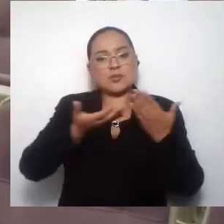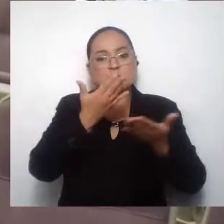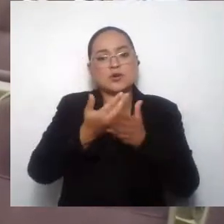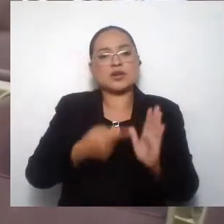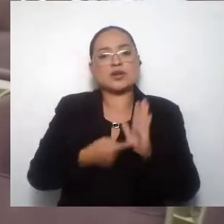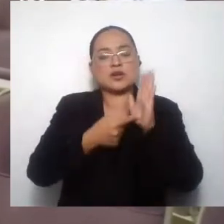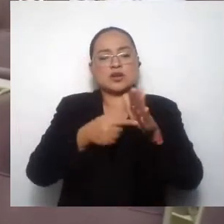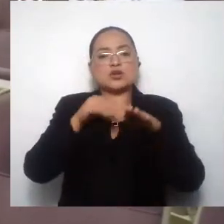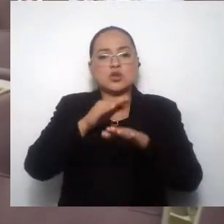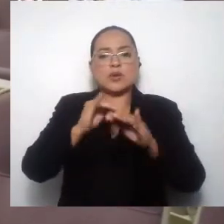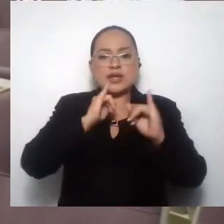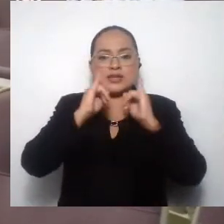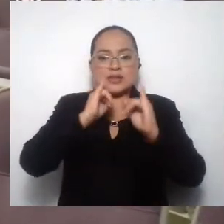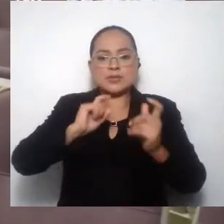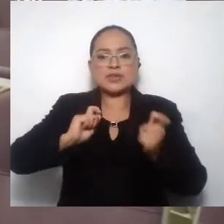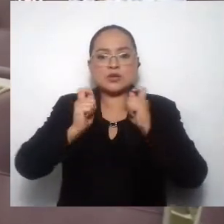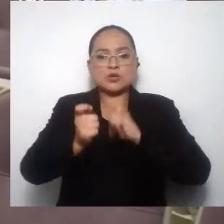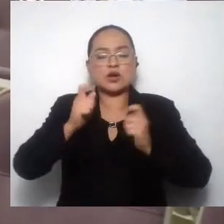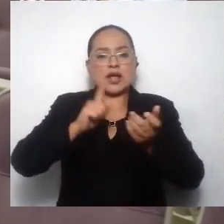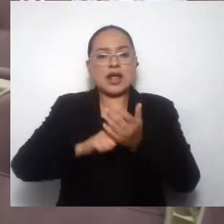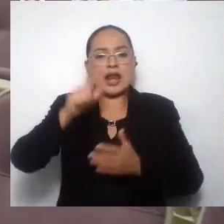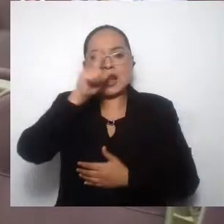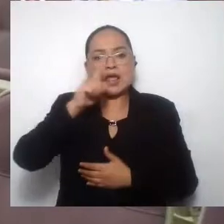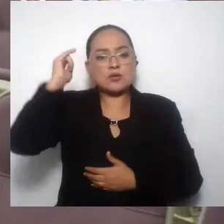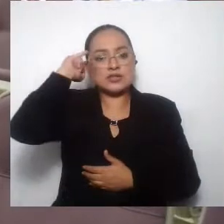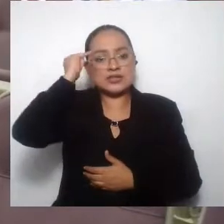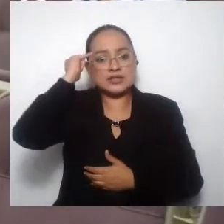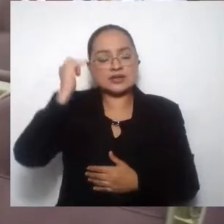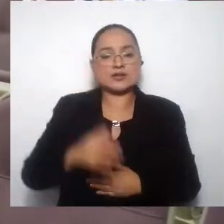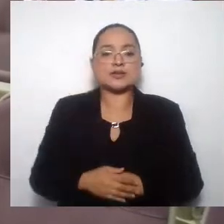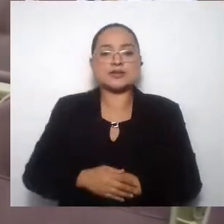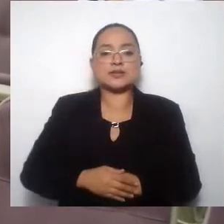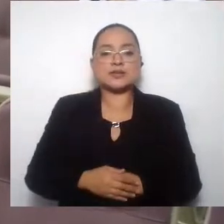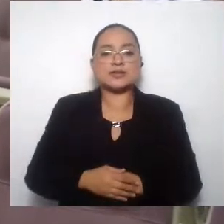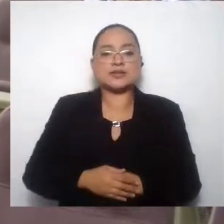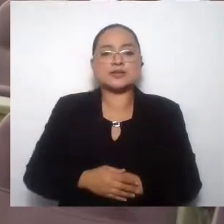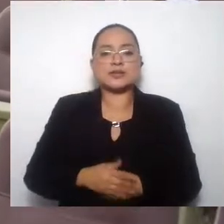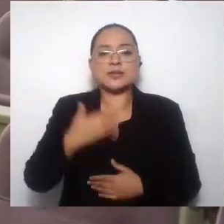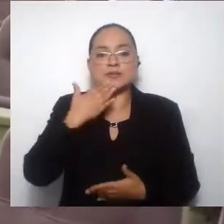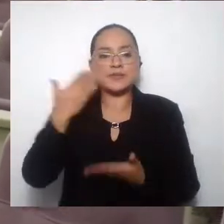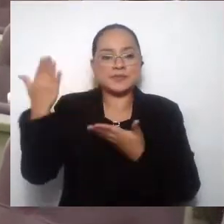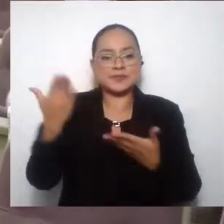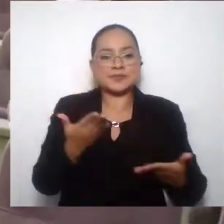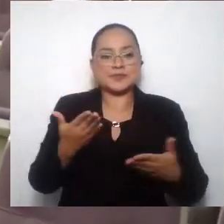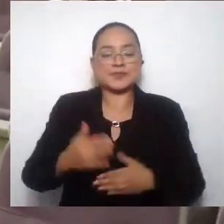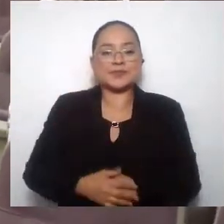y traductores en lenguas indígenas. Sean ustedes bienvenidos.